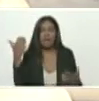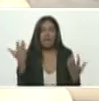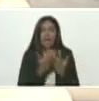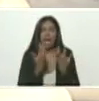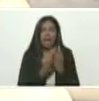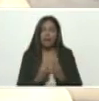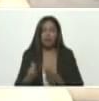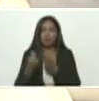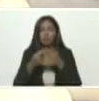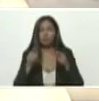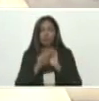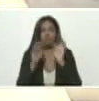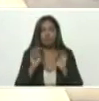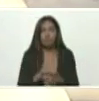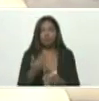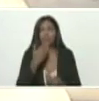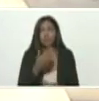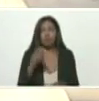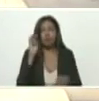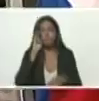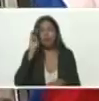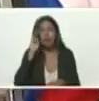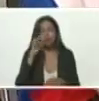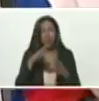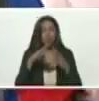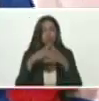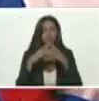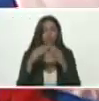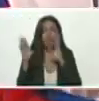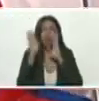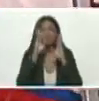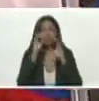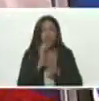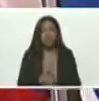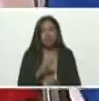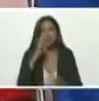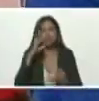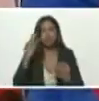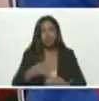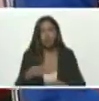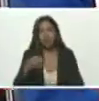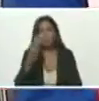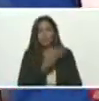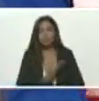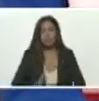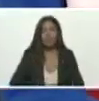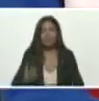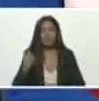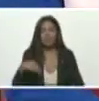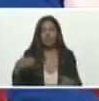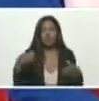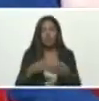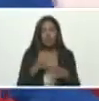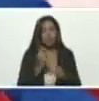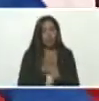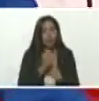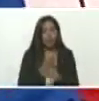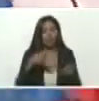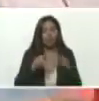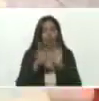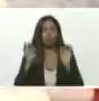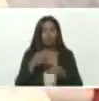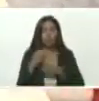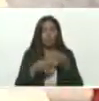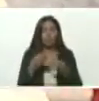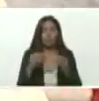económica, pero yo les pido a los maestros toda la confianza. Y seguro que el presidente tiene un equipo con nosotros trabajando para buscar